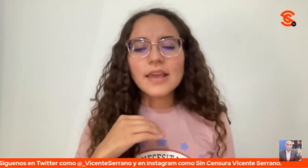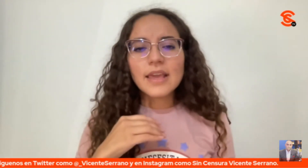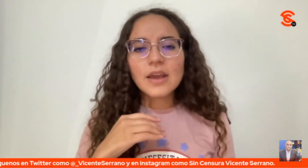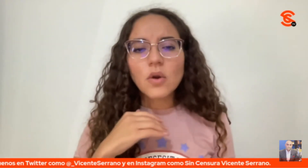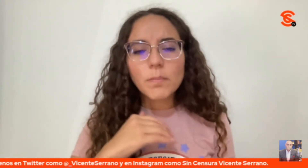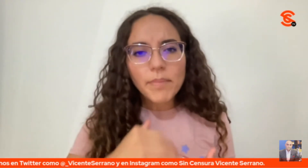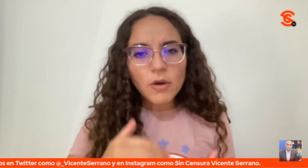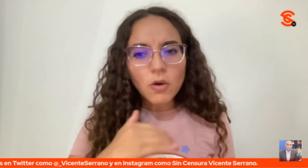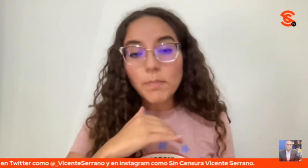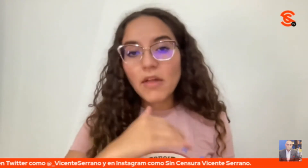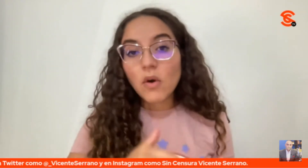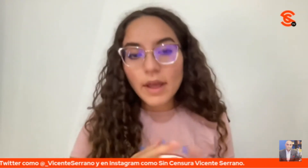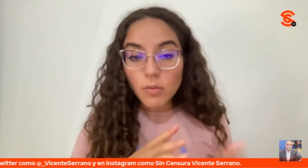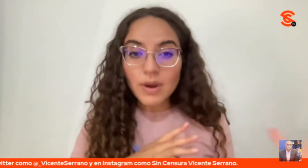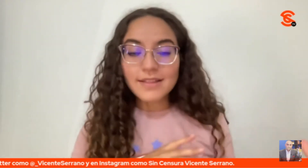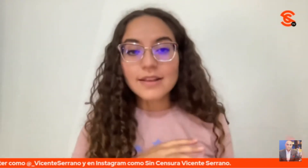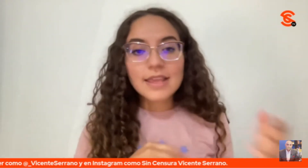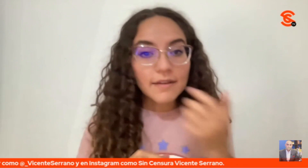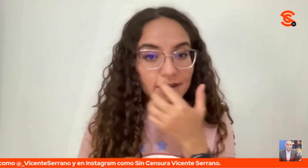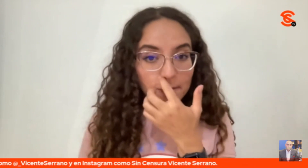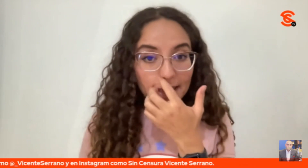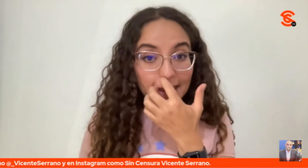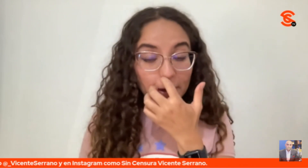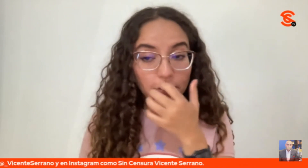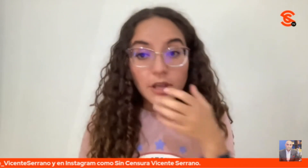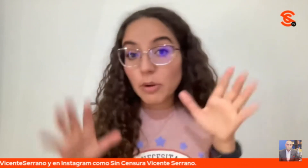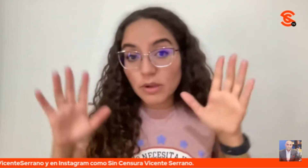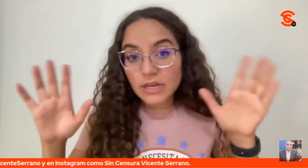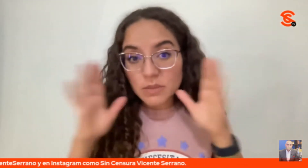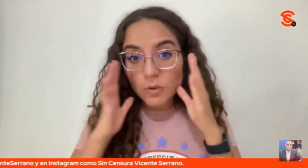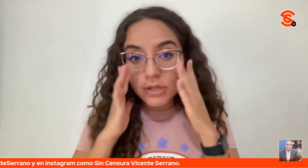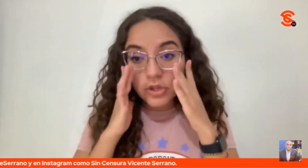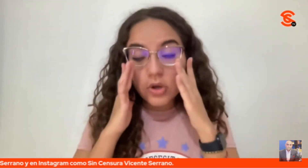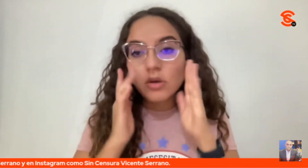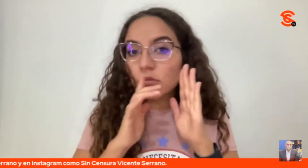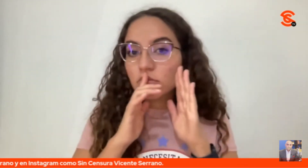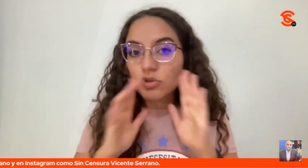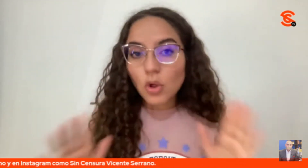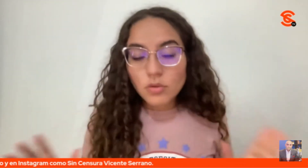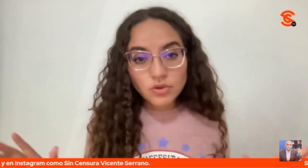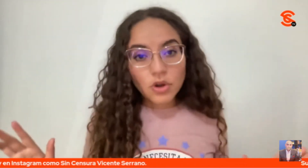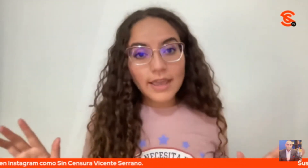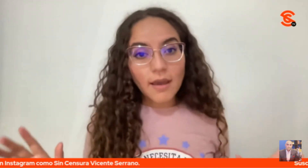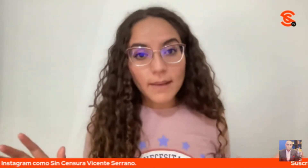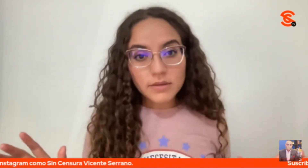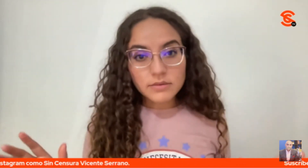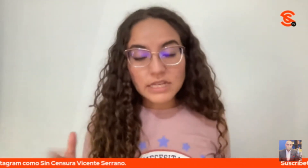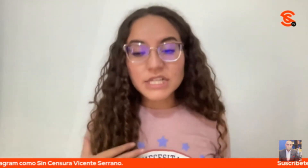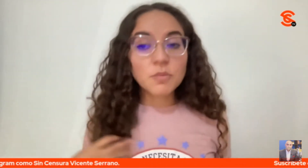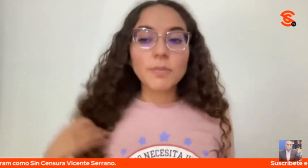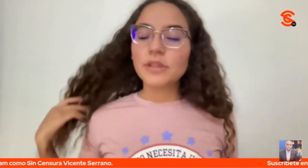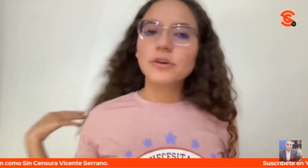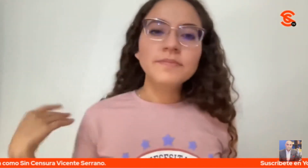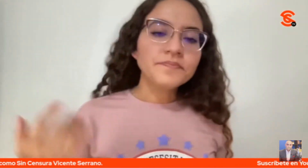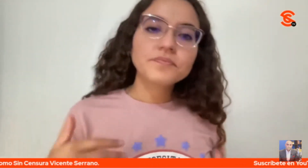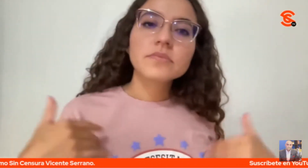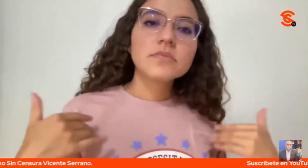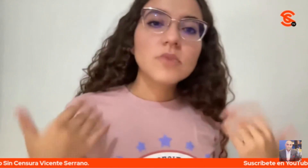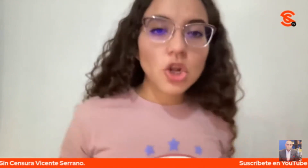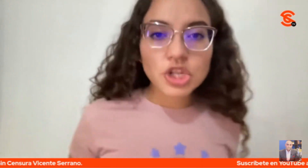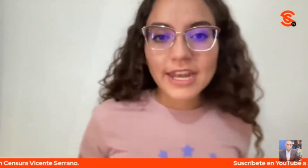militar golpeadora como la tenía Felipe Calderón, pero que en ese momento todo el mundo callaba. En ese